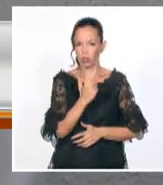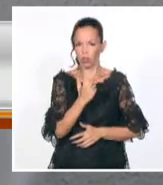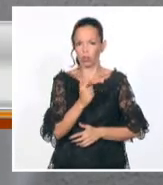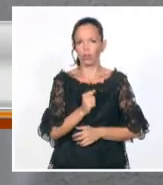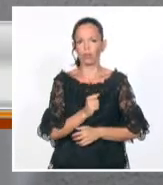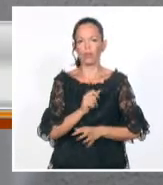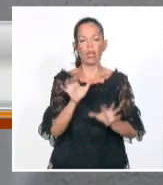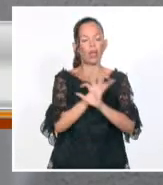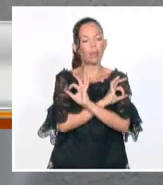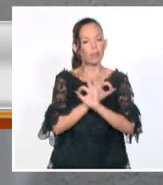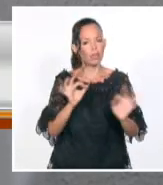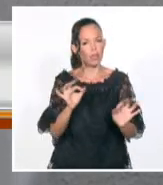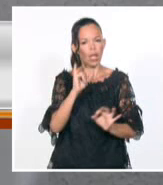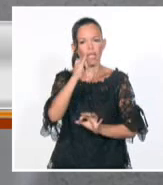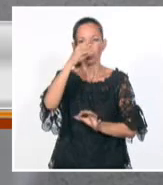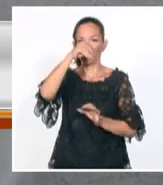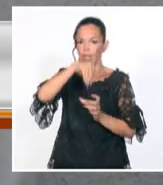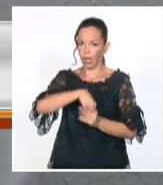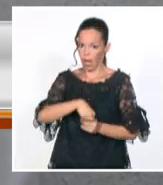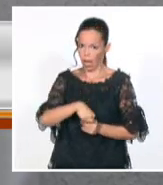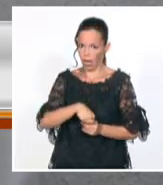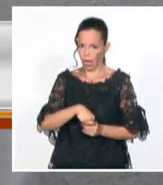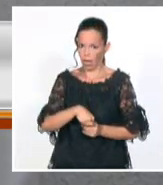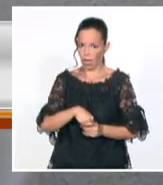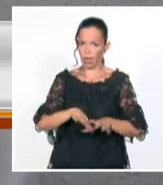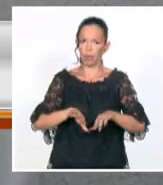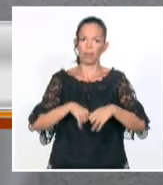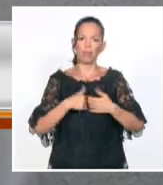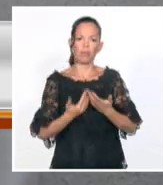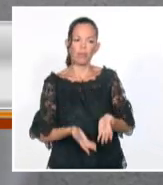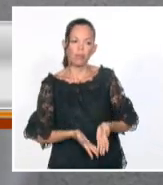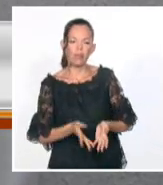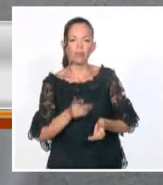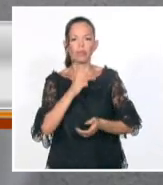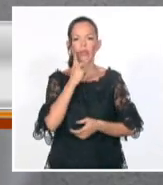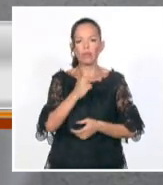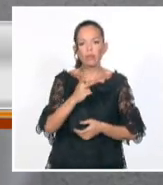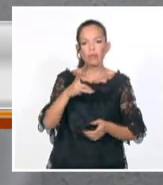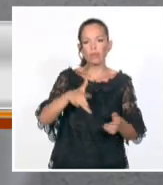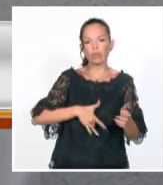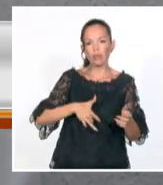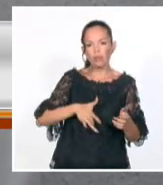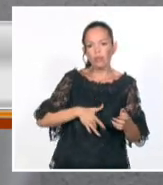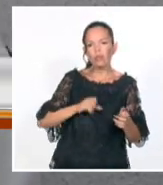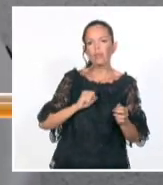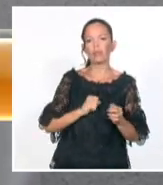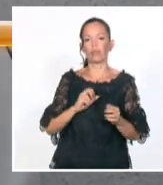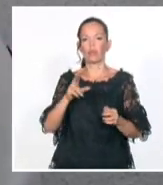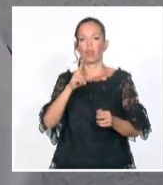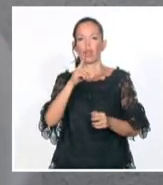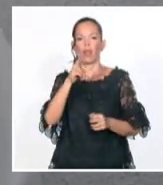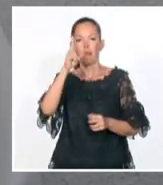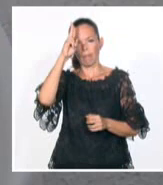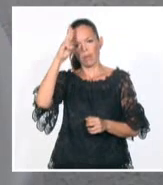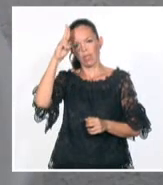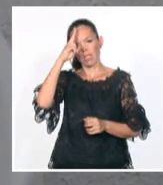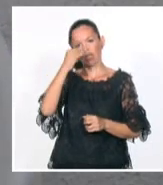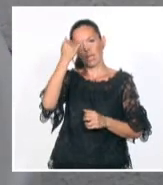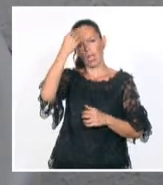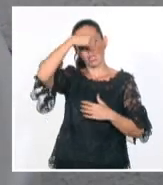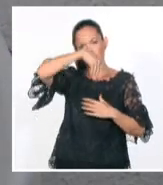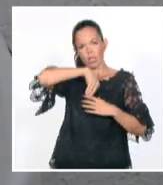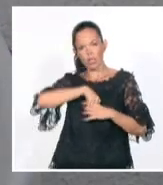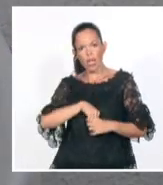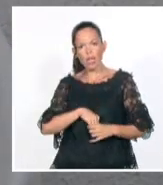integral que consta de las áreas de angiología, medicina general, medicina interna, nutrición y el control